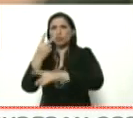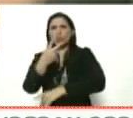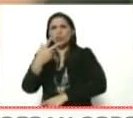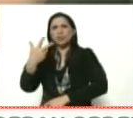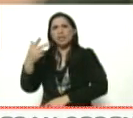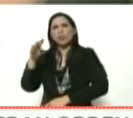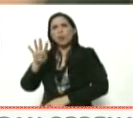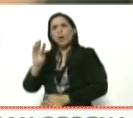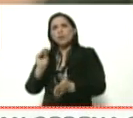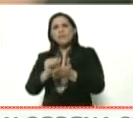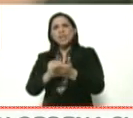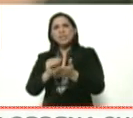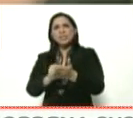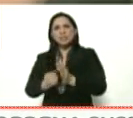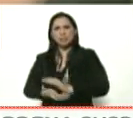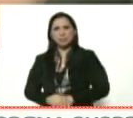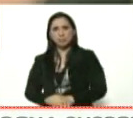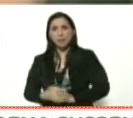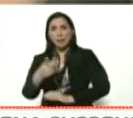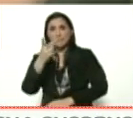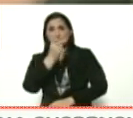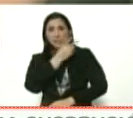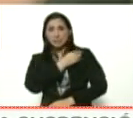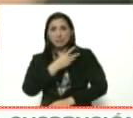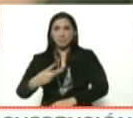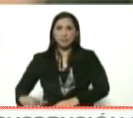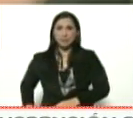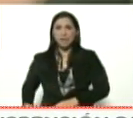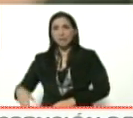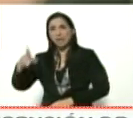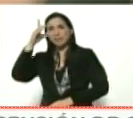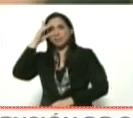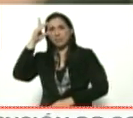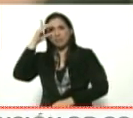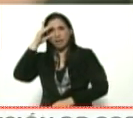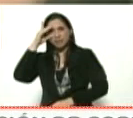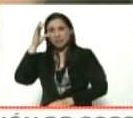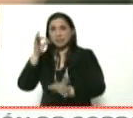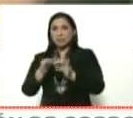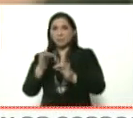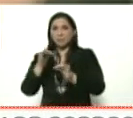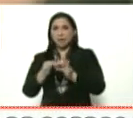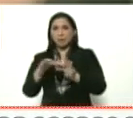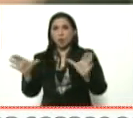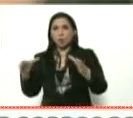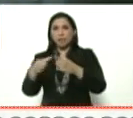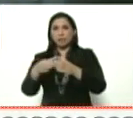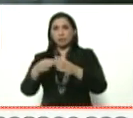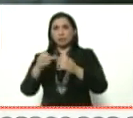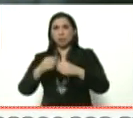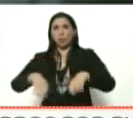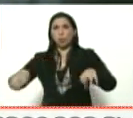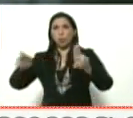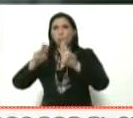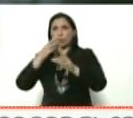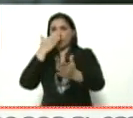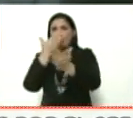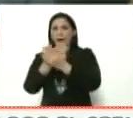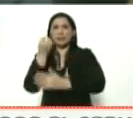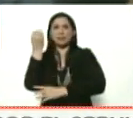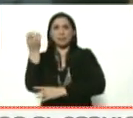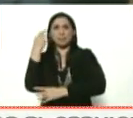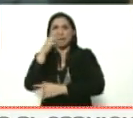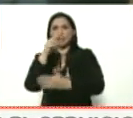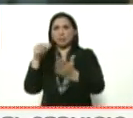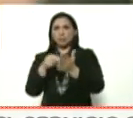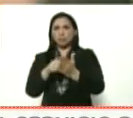2, 3, 4 veces. La vicepresidenta Delcy Rodríguez, en septiembre, en la Organización de Naciones Unidas, ante la Asamblea General en